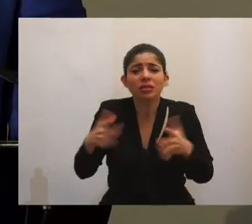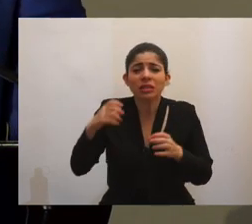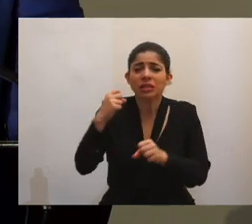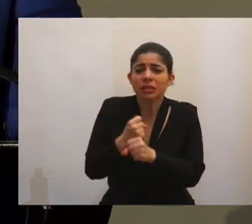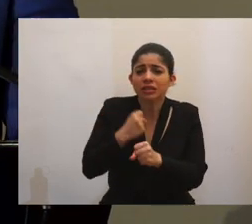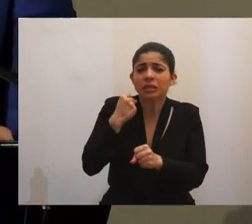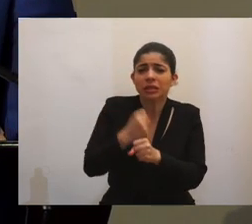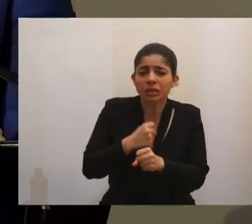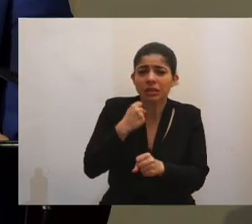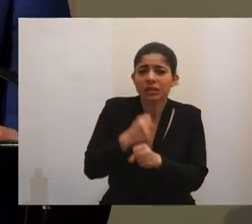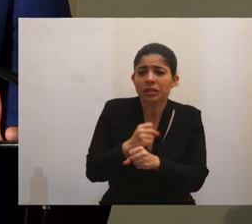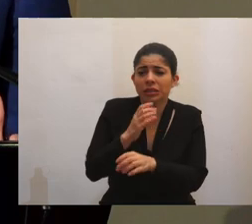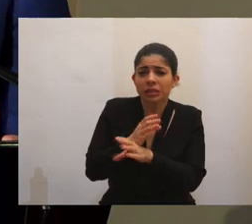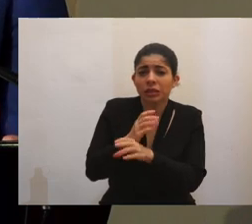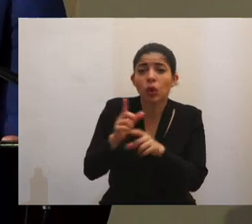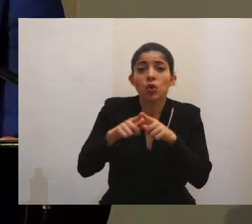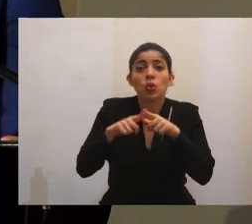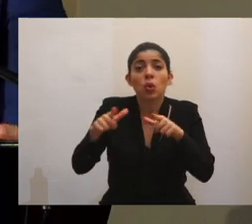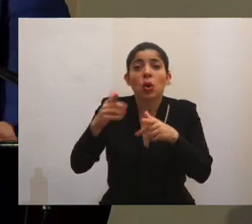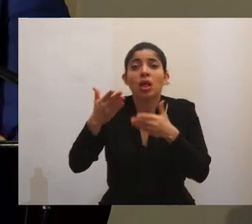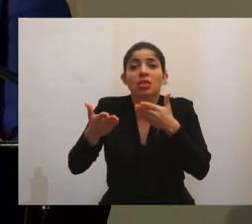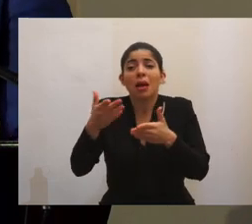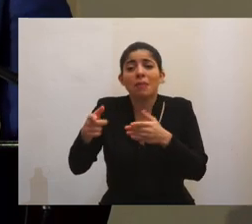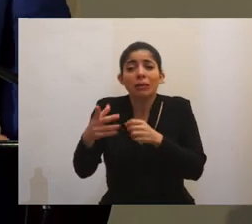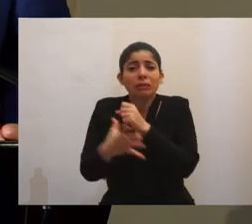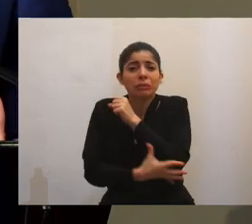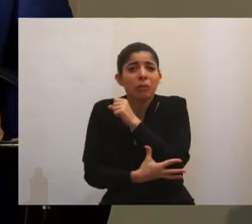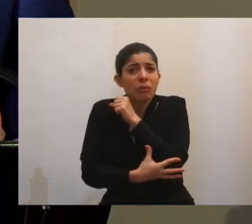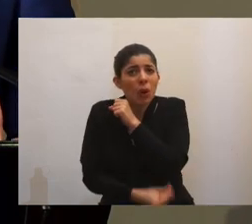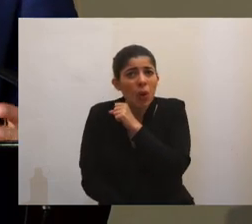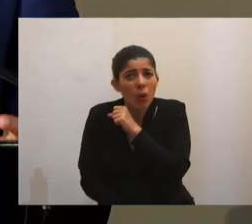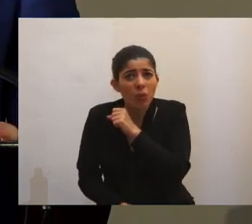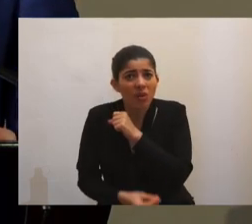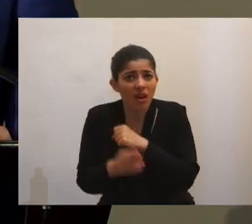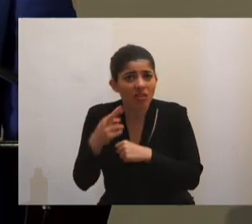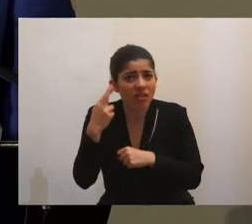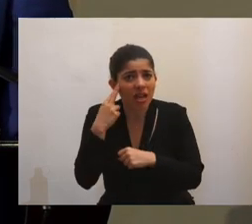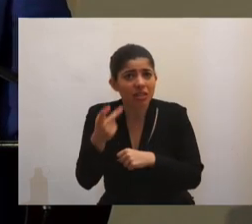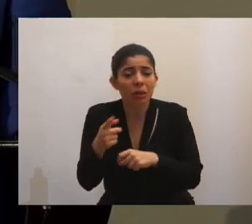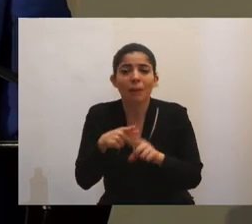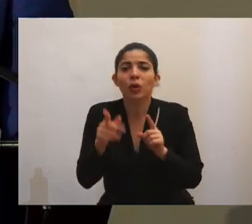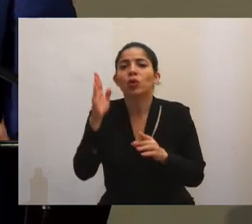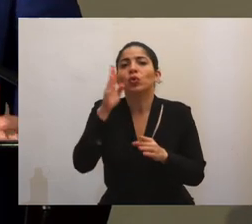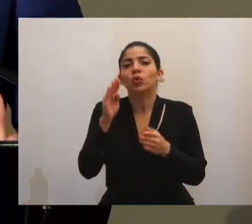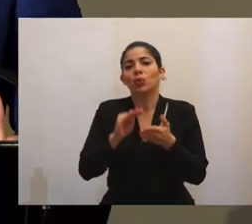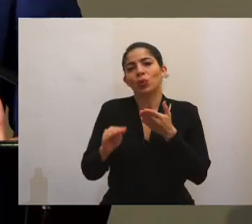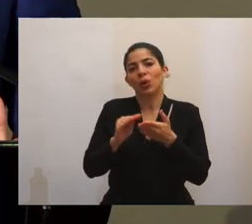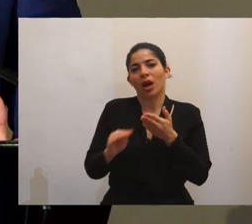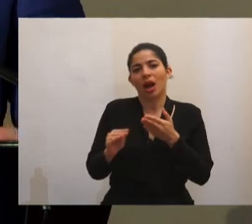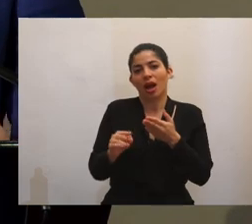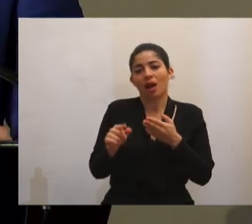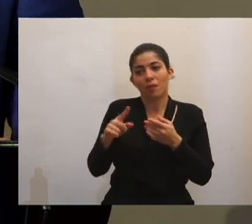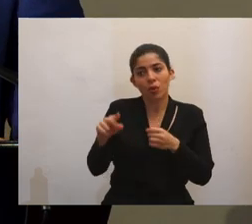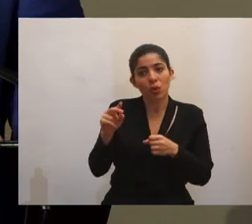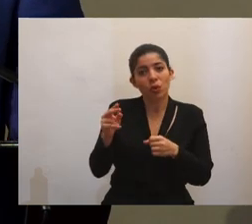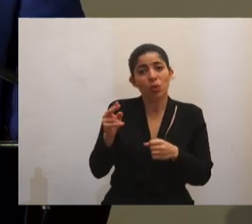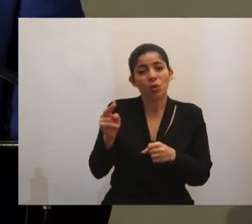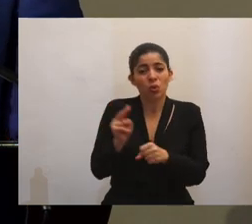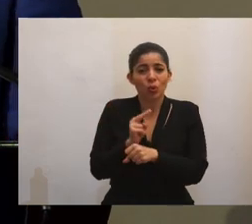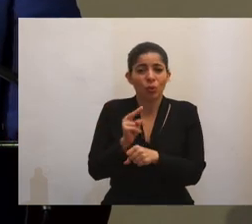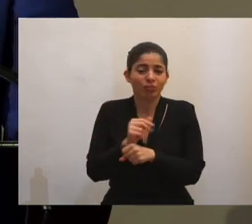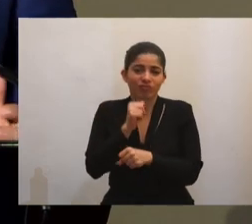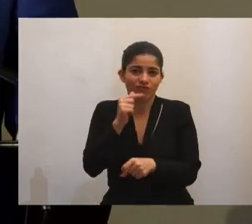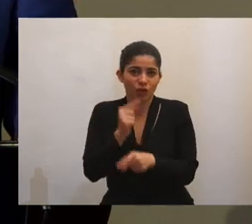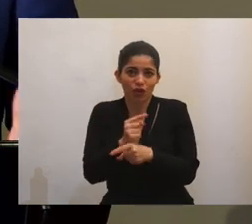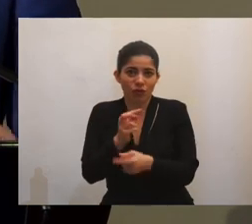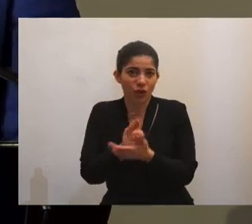trabajando, manteniendo en zonas donde quizás la pobreza podría ser la explicación, aunque nunca la justificación de un uso irracional de los